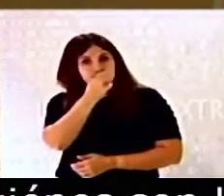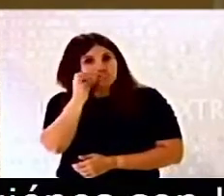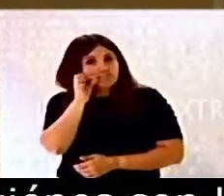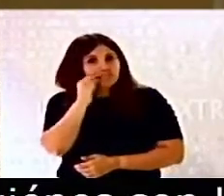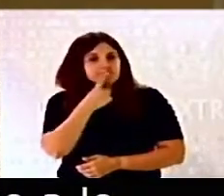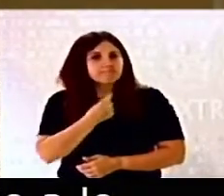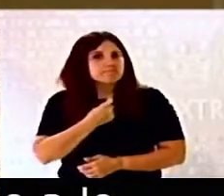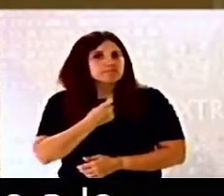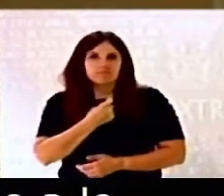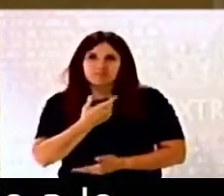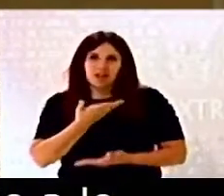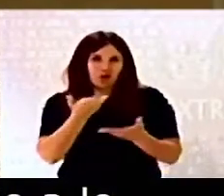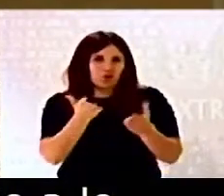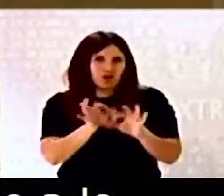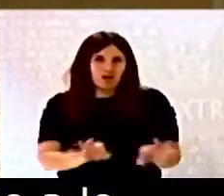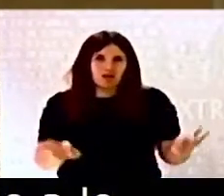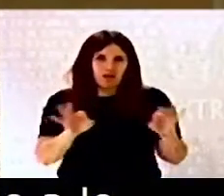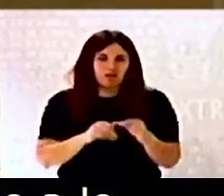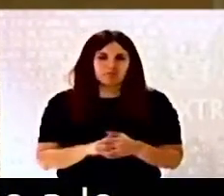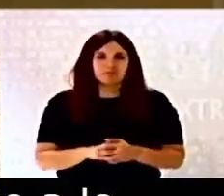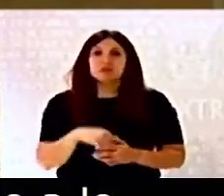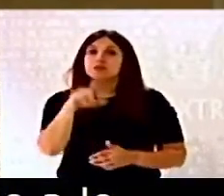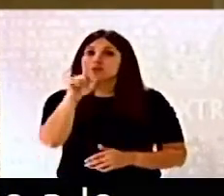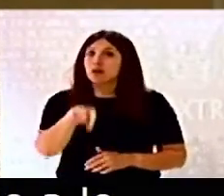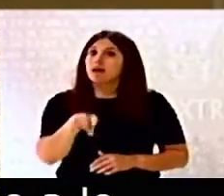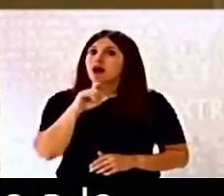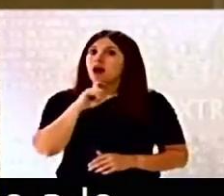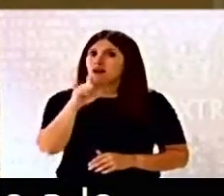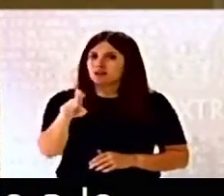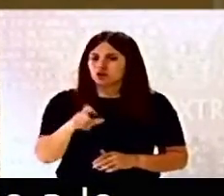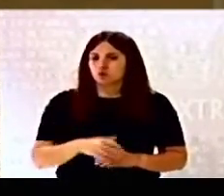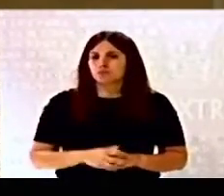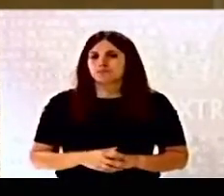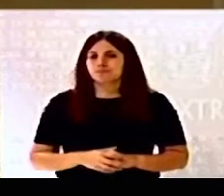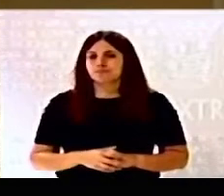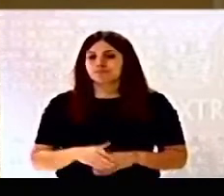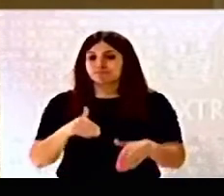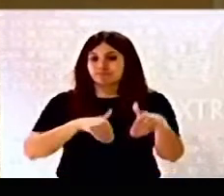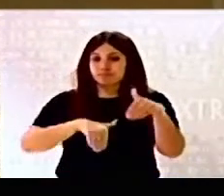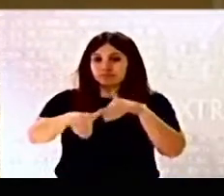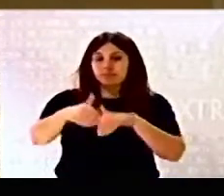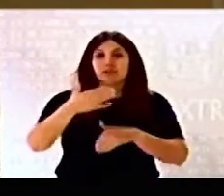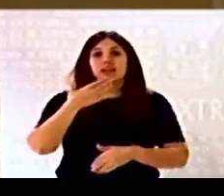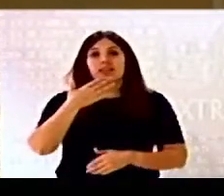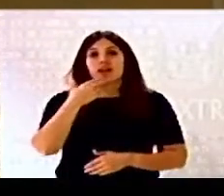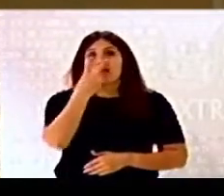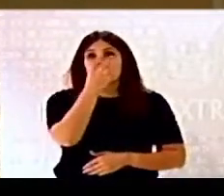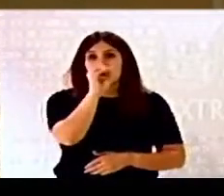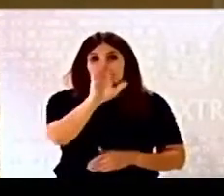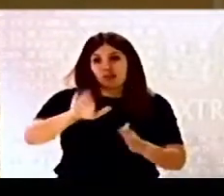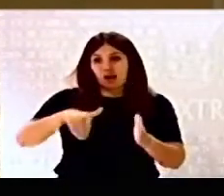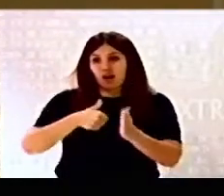Y, además, les anuncio que cuando se extienda completamente la vacunación de los 20 a los 29 años,